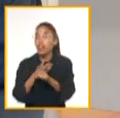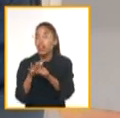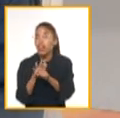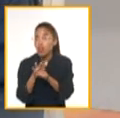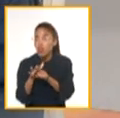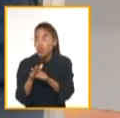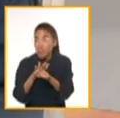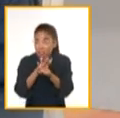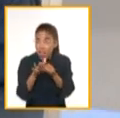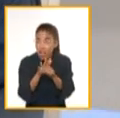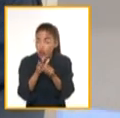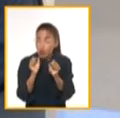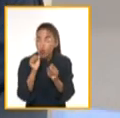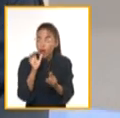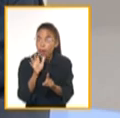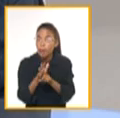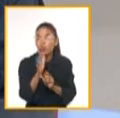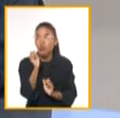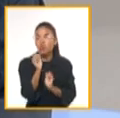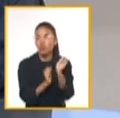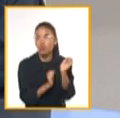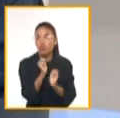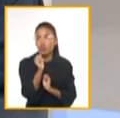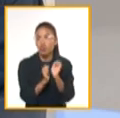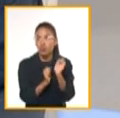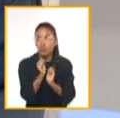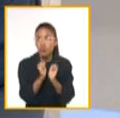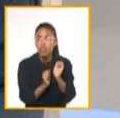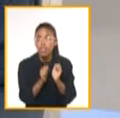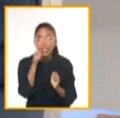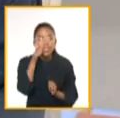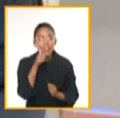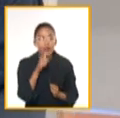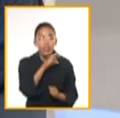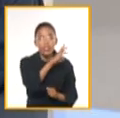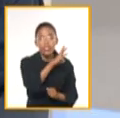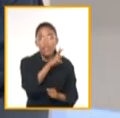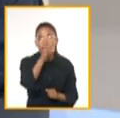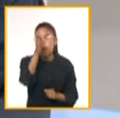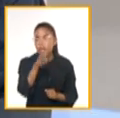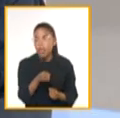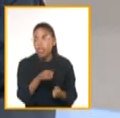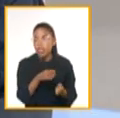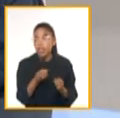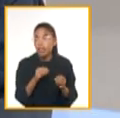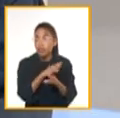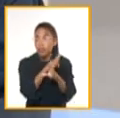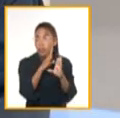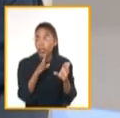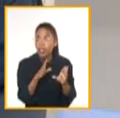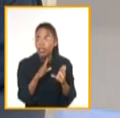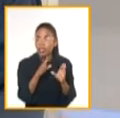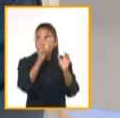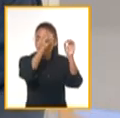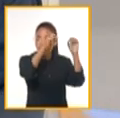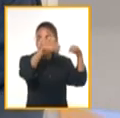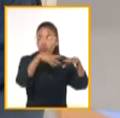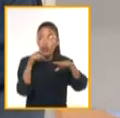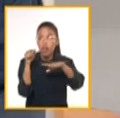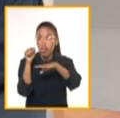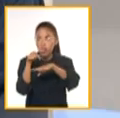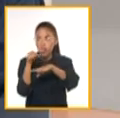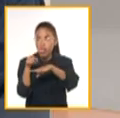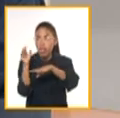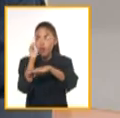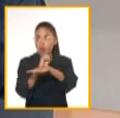sí arrancó sus máquinas, o sea, nosotros el sábado a las 3:30, 3:40 minutos de la mañana, algunas personas cogieron servicio eléctrico en el occidente del país. Porque,